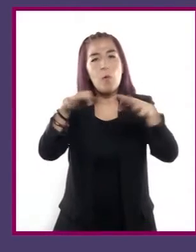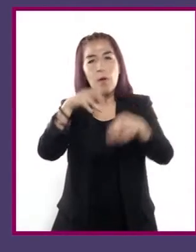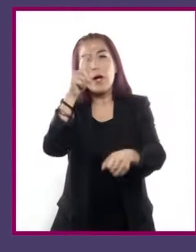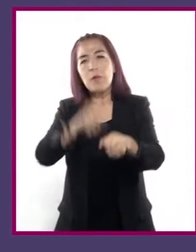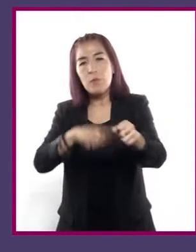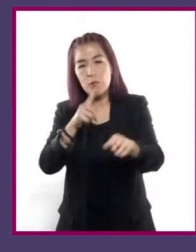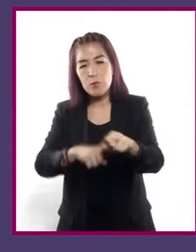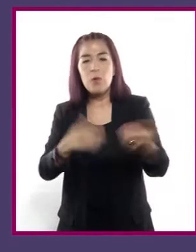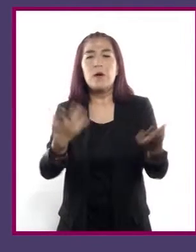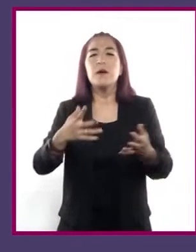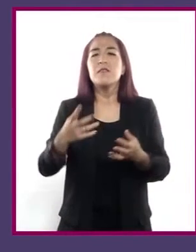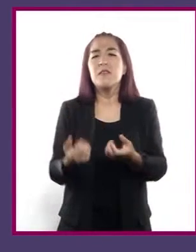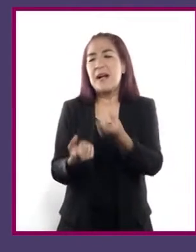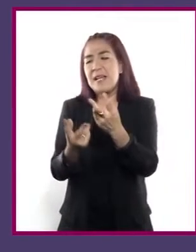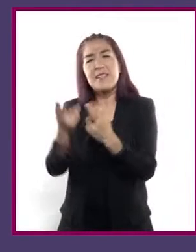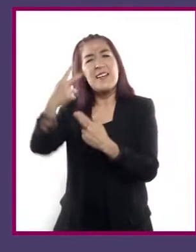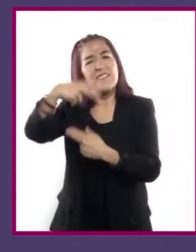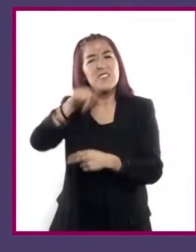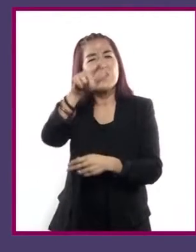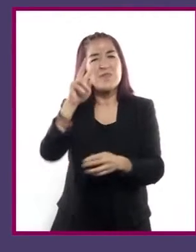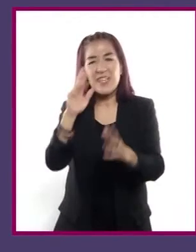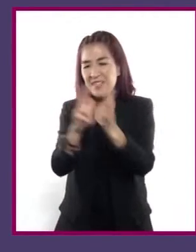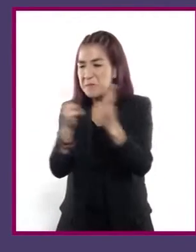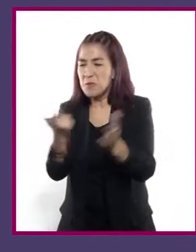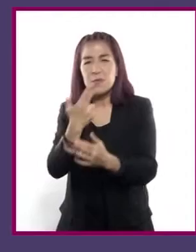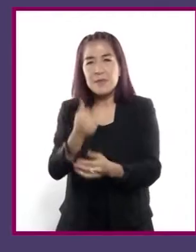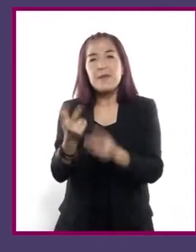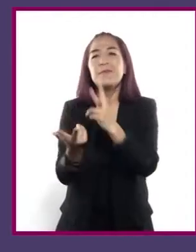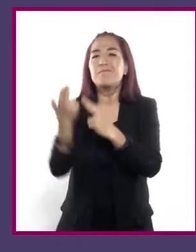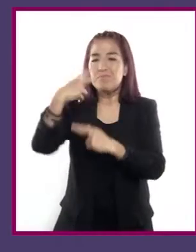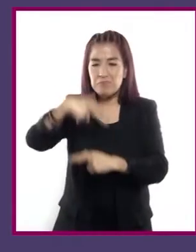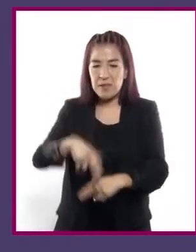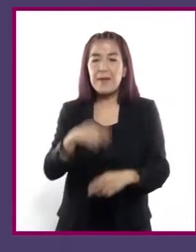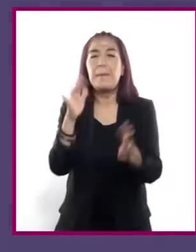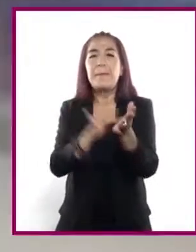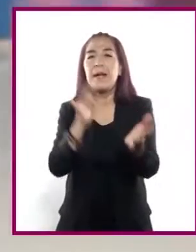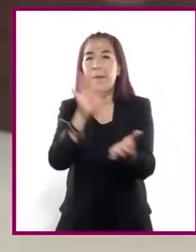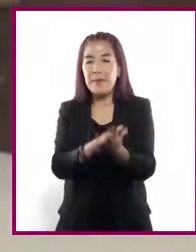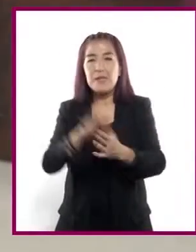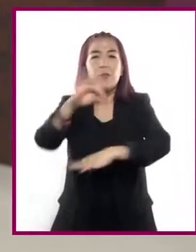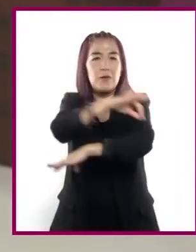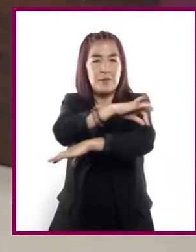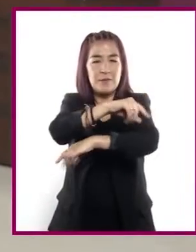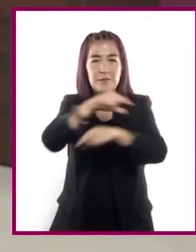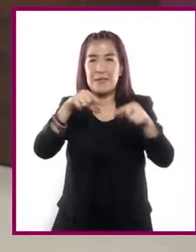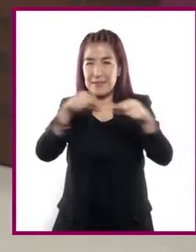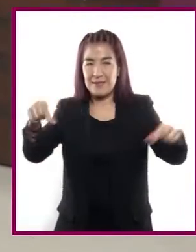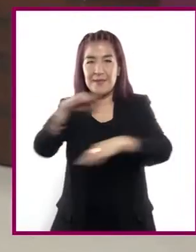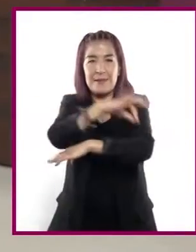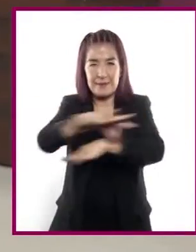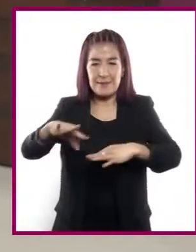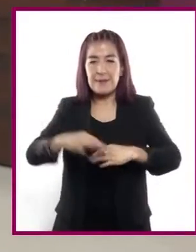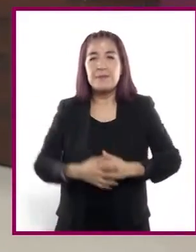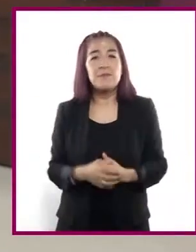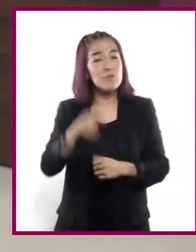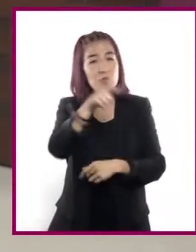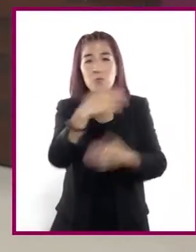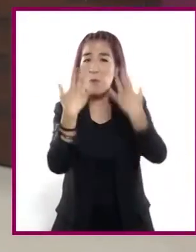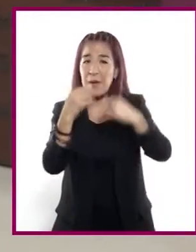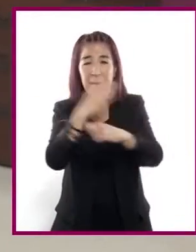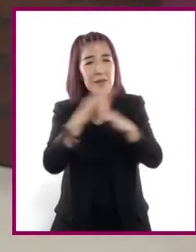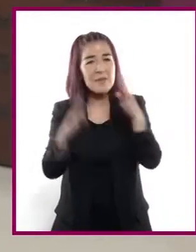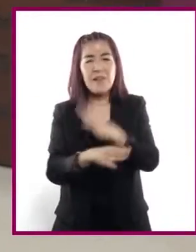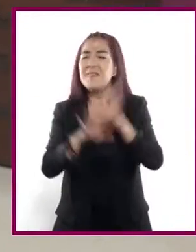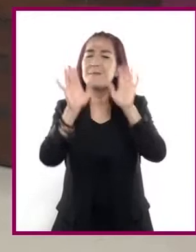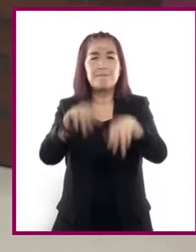color, algunas revistas, tijeras, pegamento y regla. Si no cuentan con algunos de estos materiales,